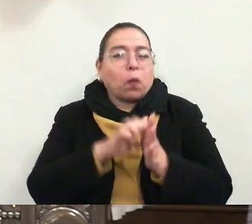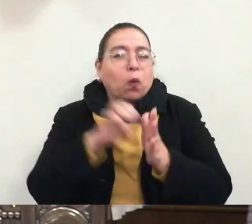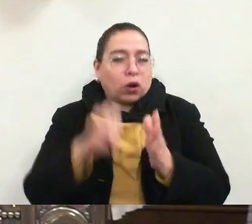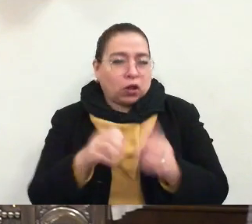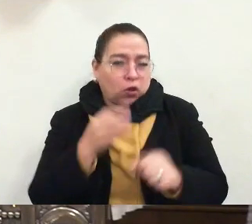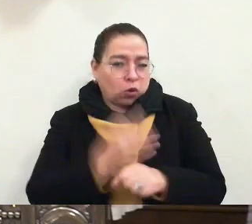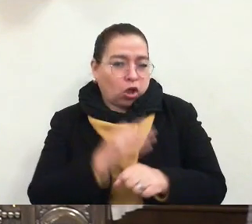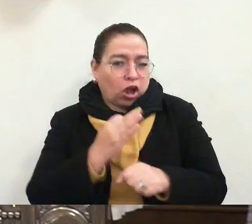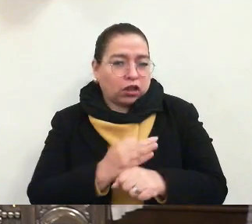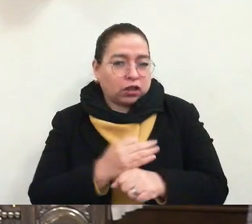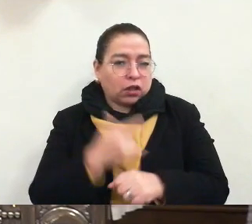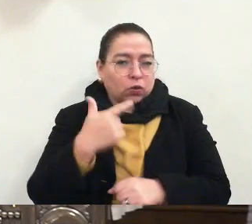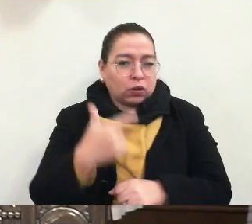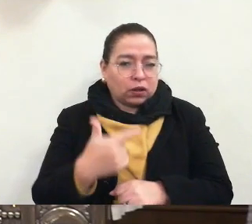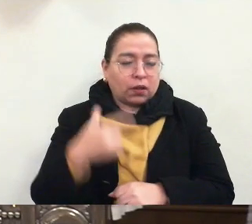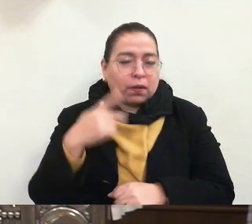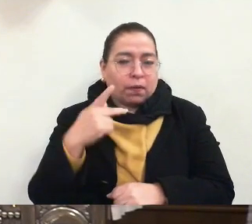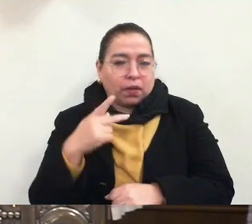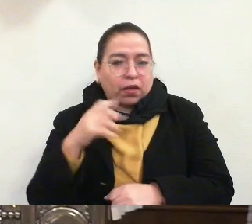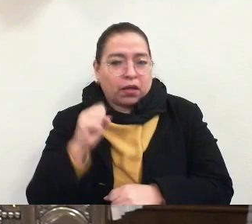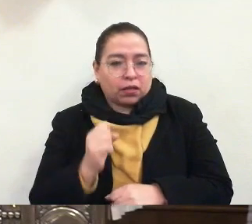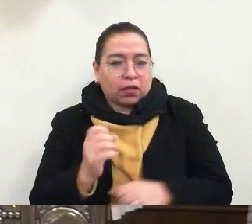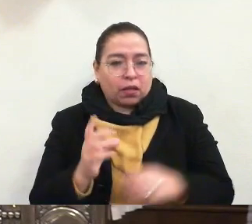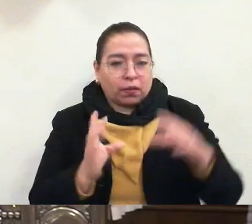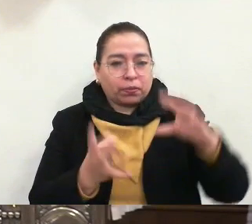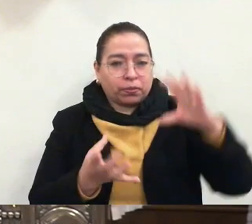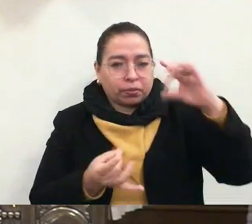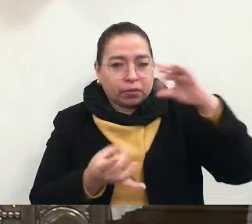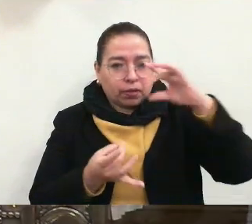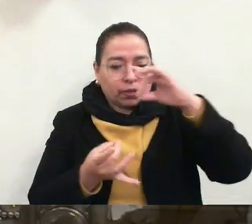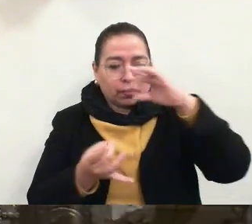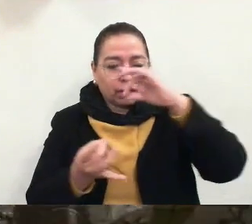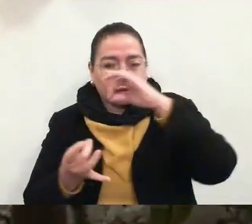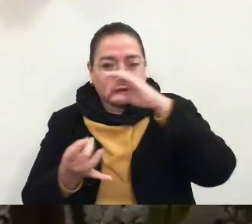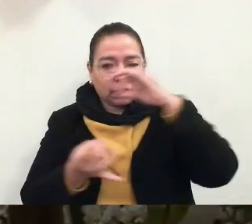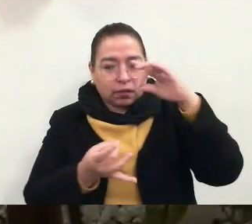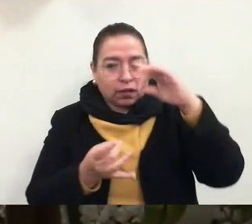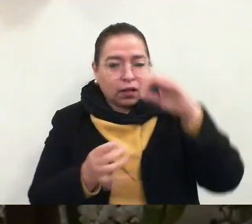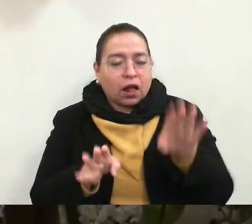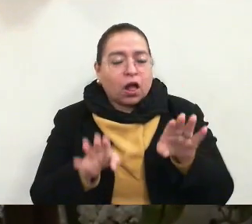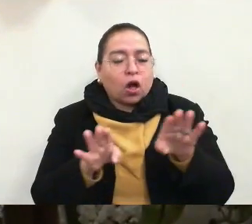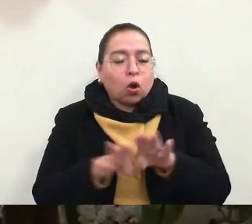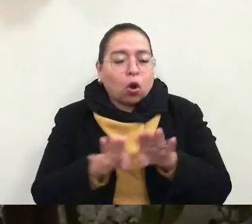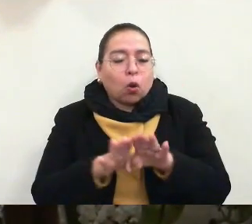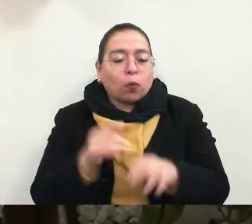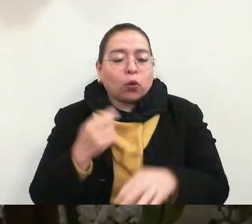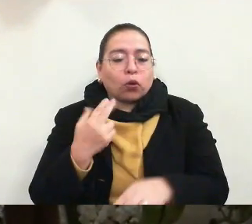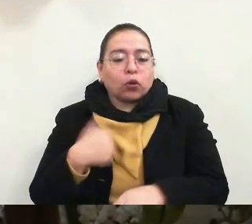GPS que nos dice dónde está el camino correcto.